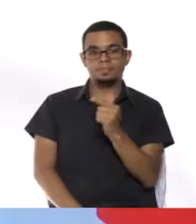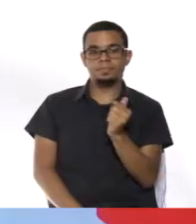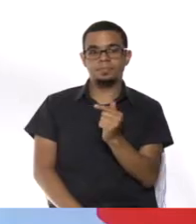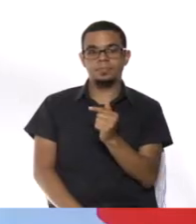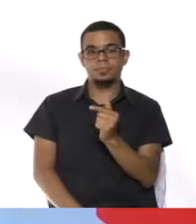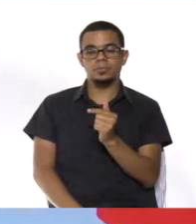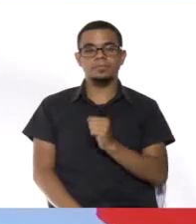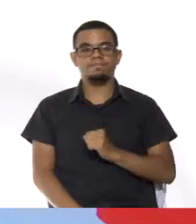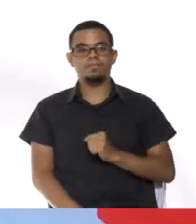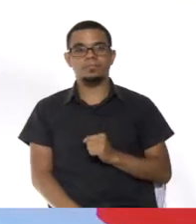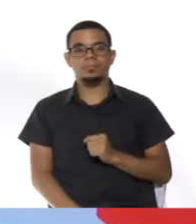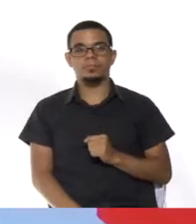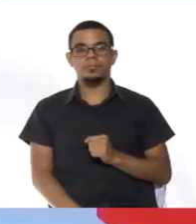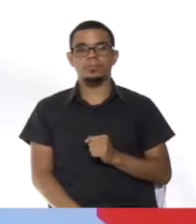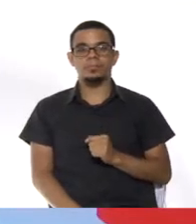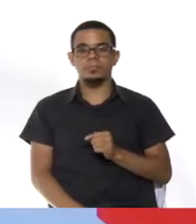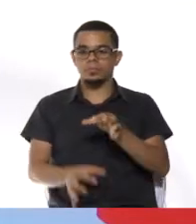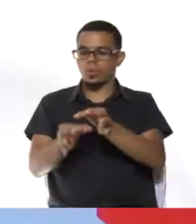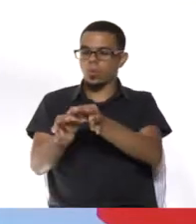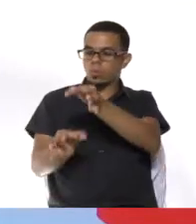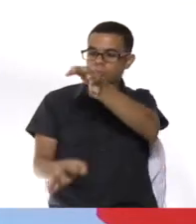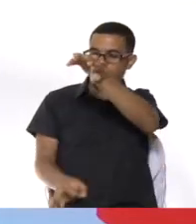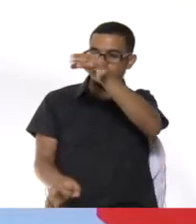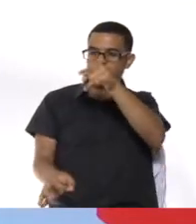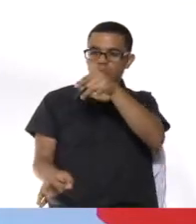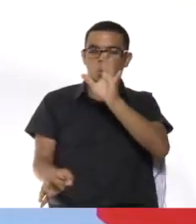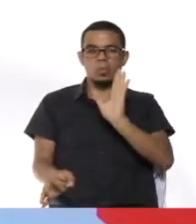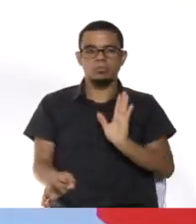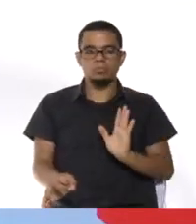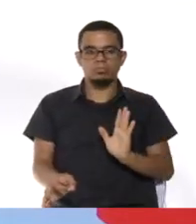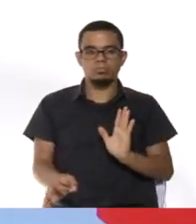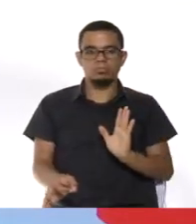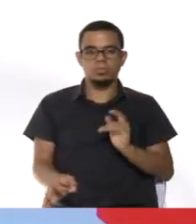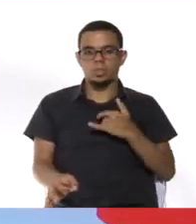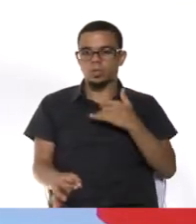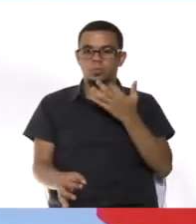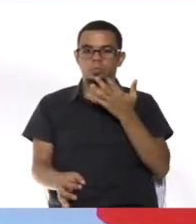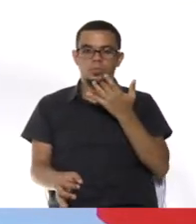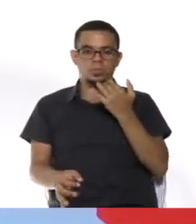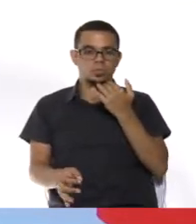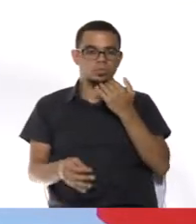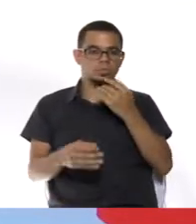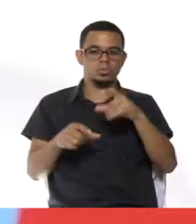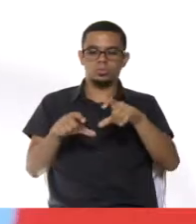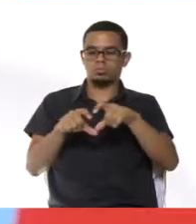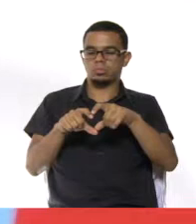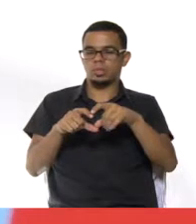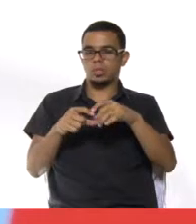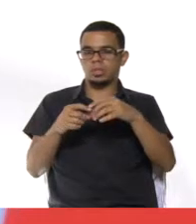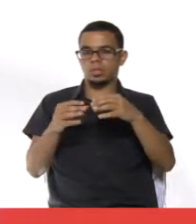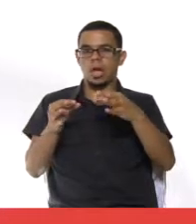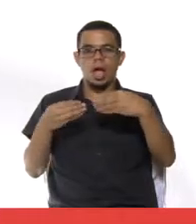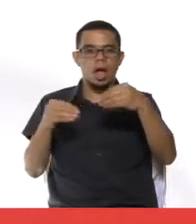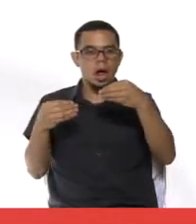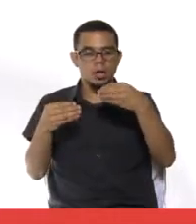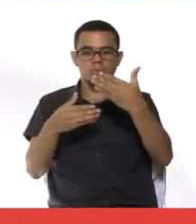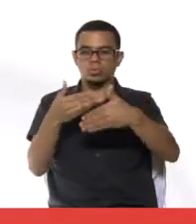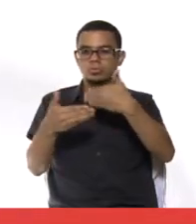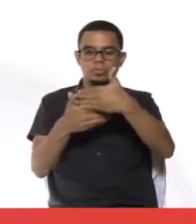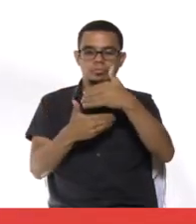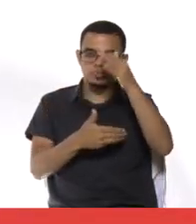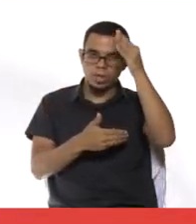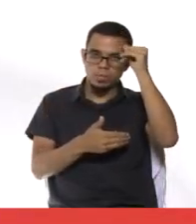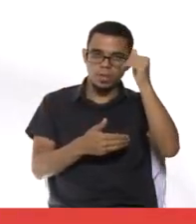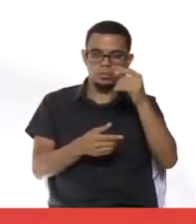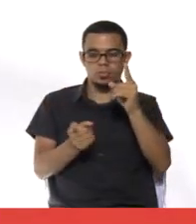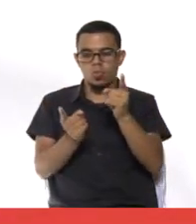traje aquí, ¿verdad? Que es un tubo, lo podemos hacer con un cilindro de papel higiénico que tengamos. Yo como no tenía,